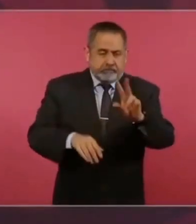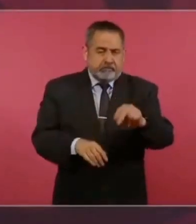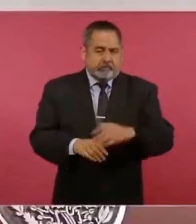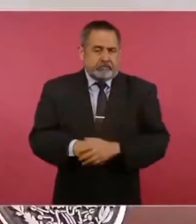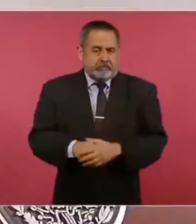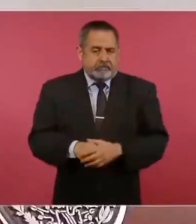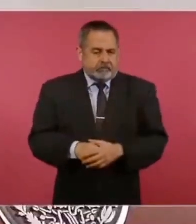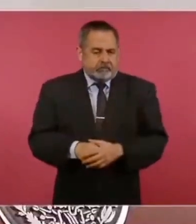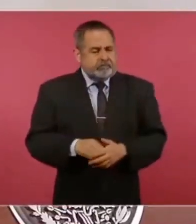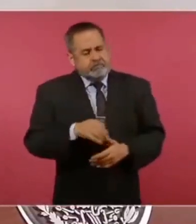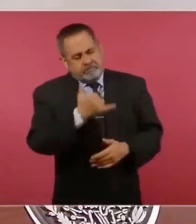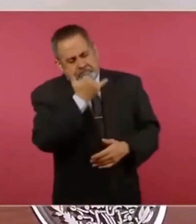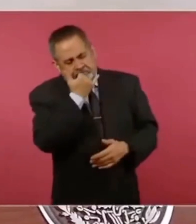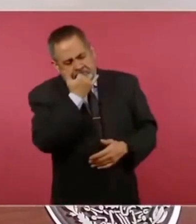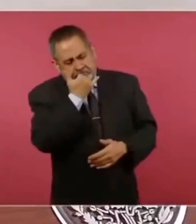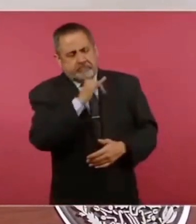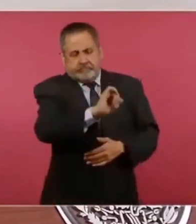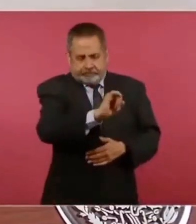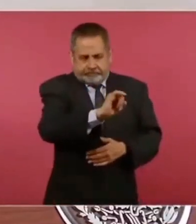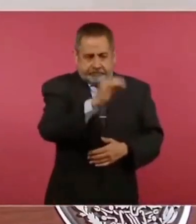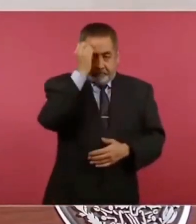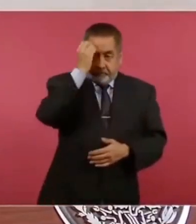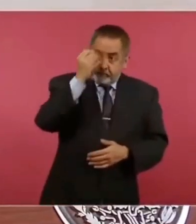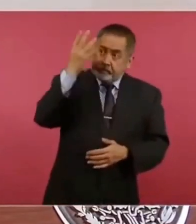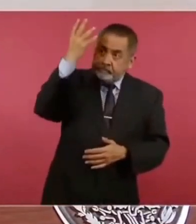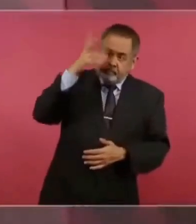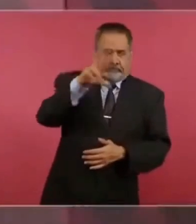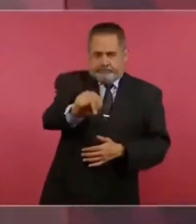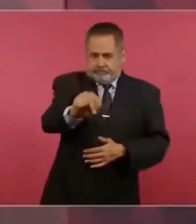Perdón, sí, olvido no.